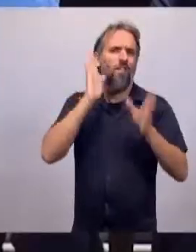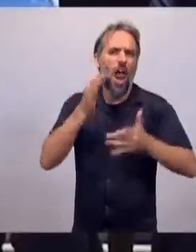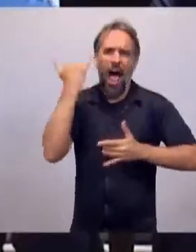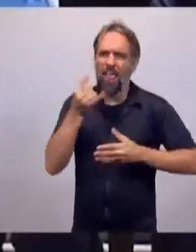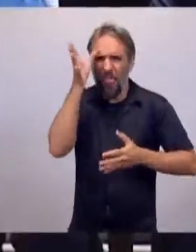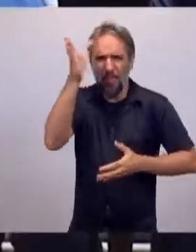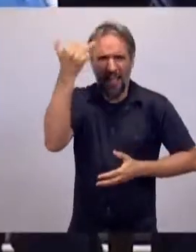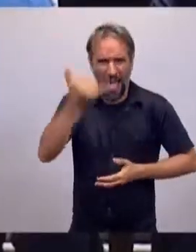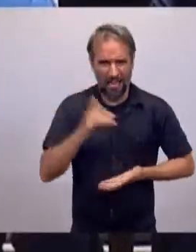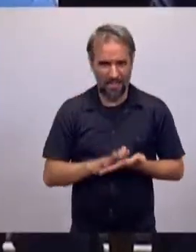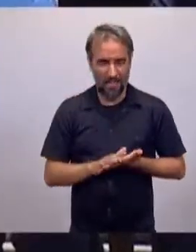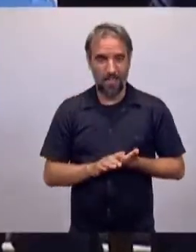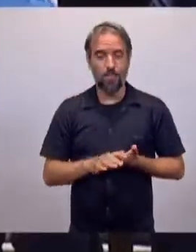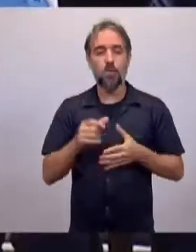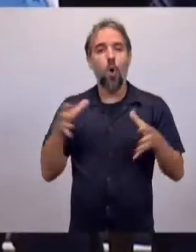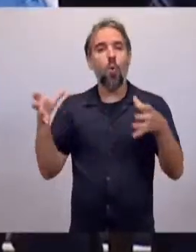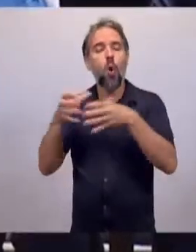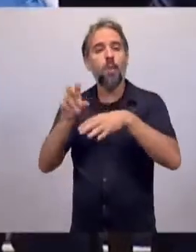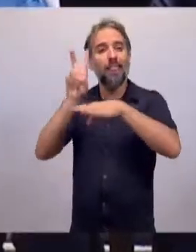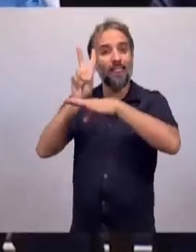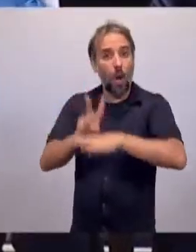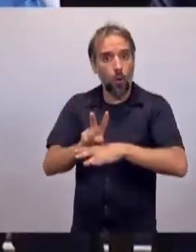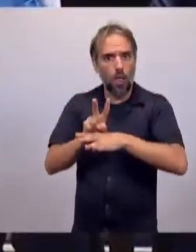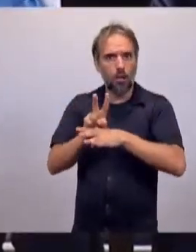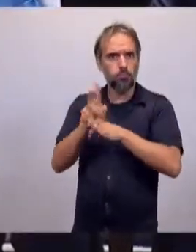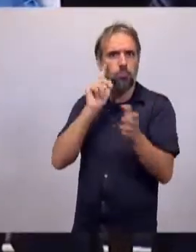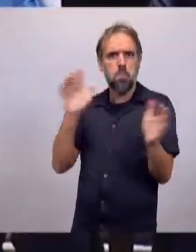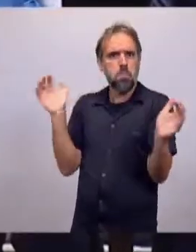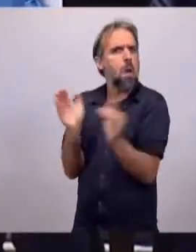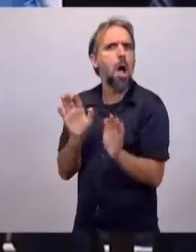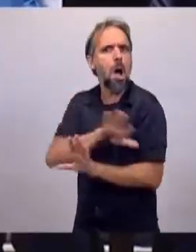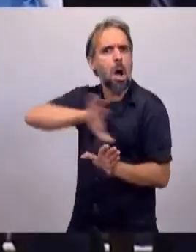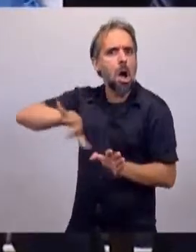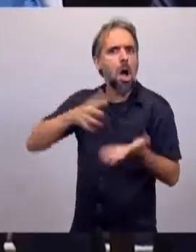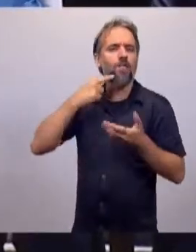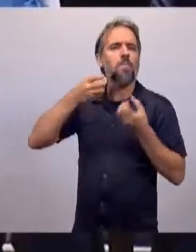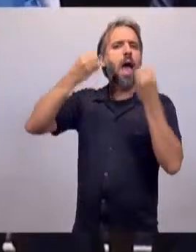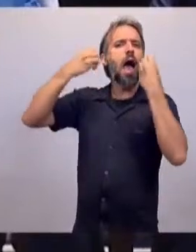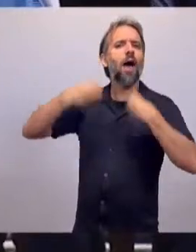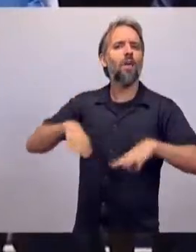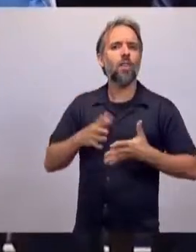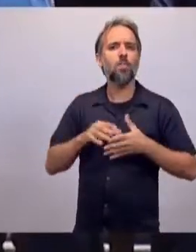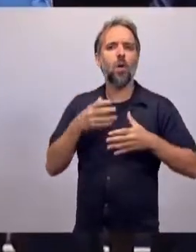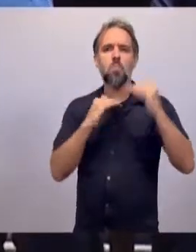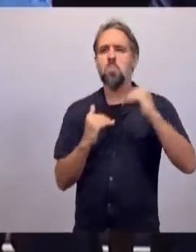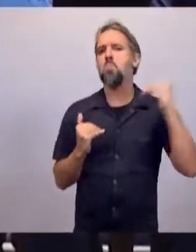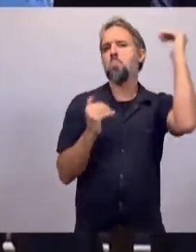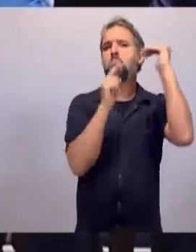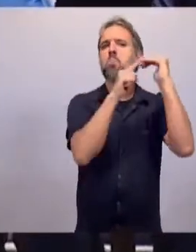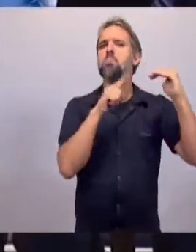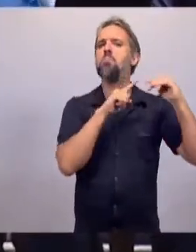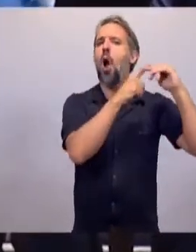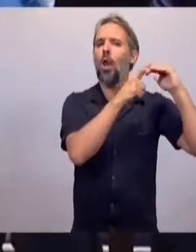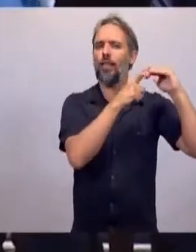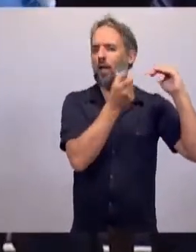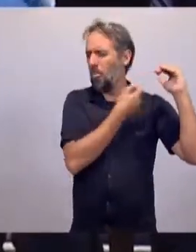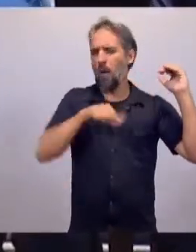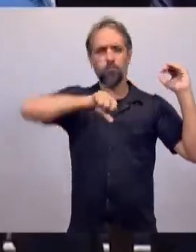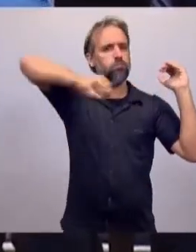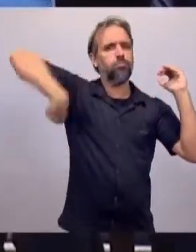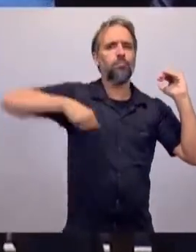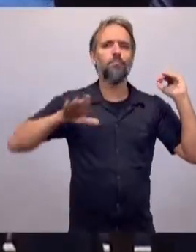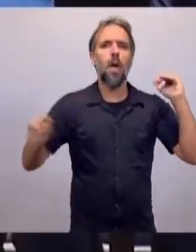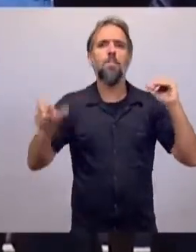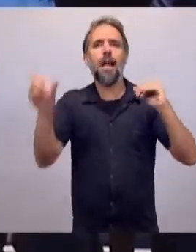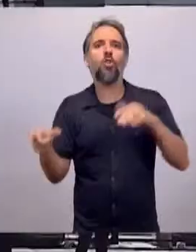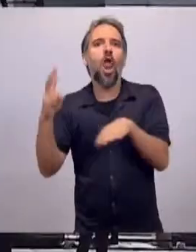seguridad han sido humilladas y maltratadas durante décadas. Han sido abandonados por una clase política que le ha dado la espalda a